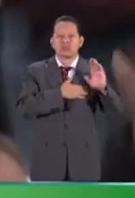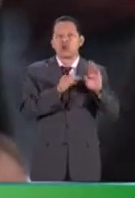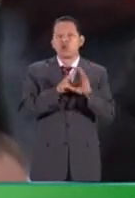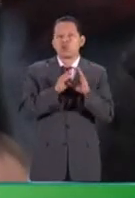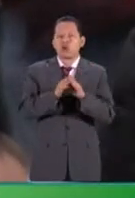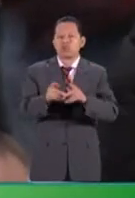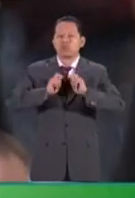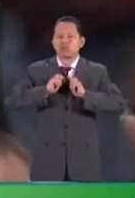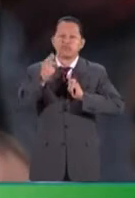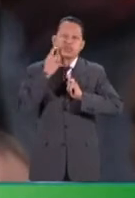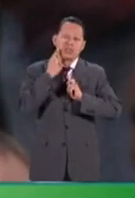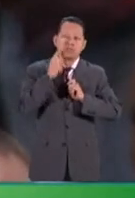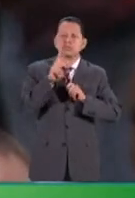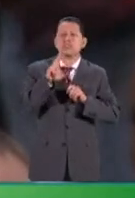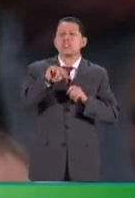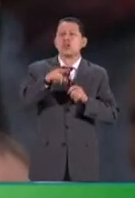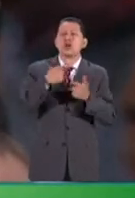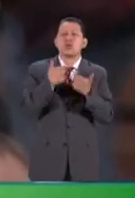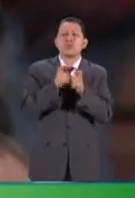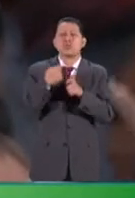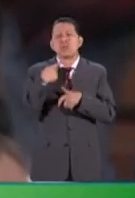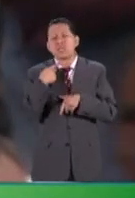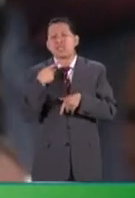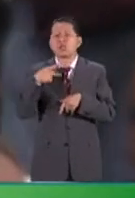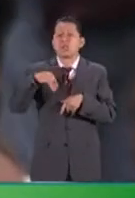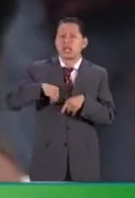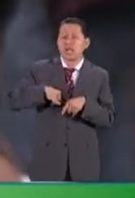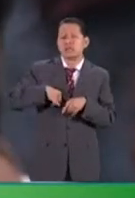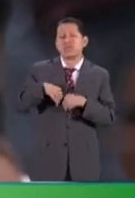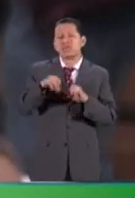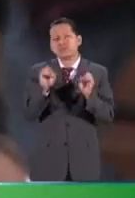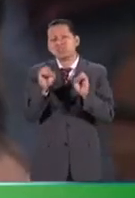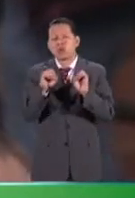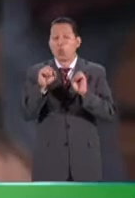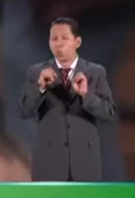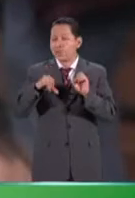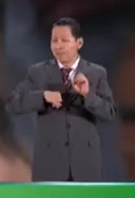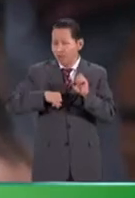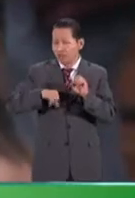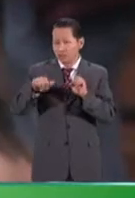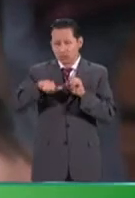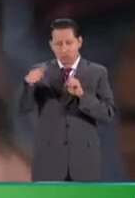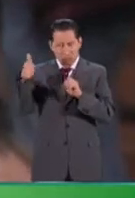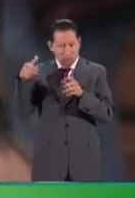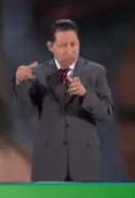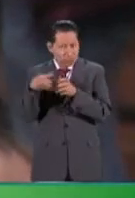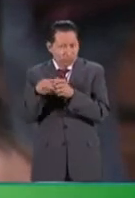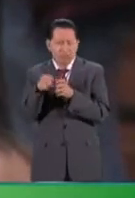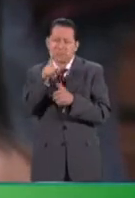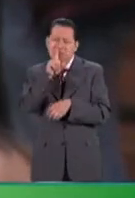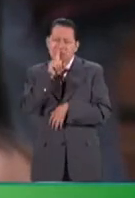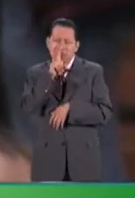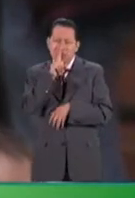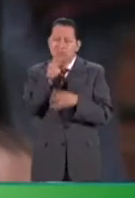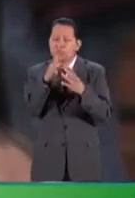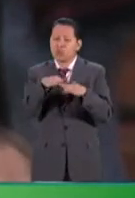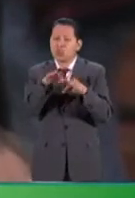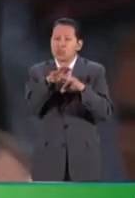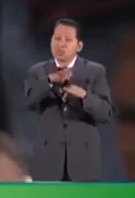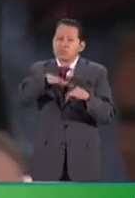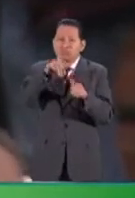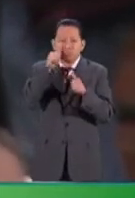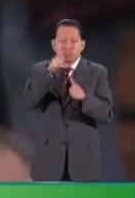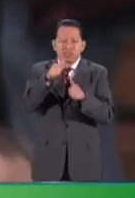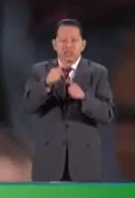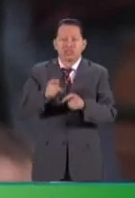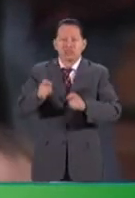no de grupos políticos, no de bloques de interés, mucho menos de intereses particulares, imperando sobre el colectivo. Nuestro